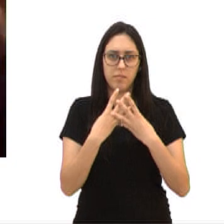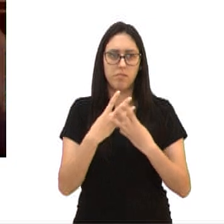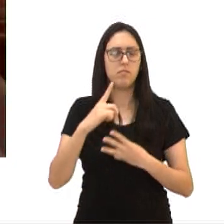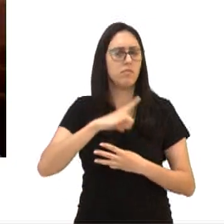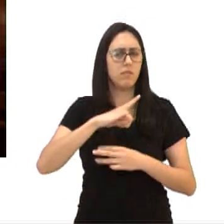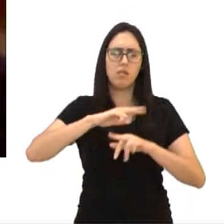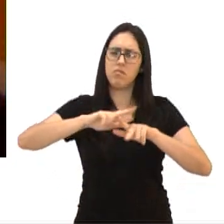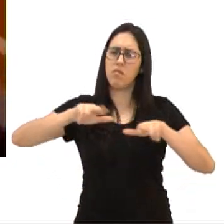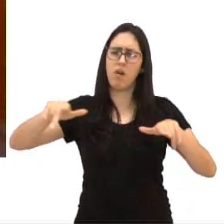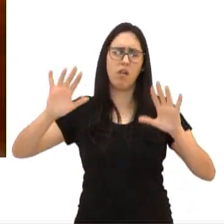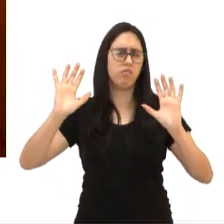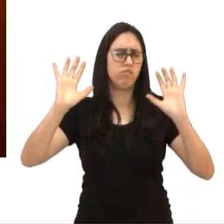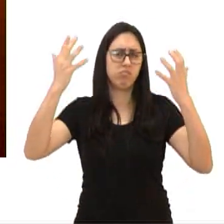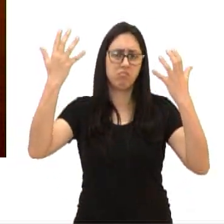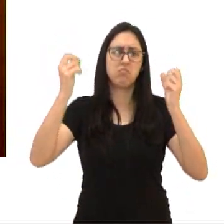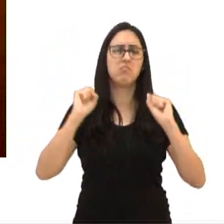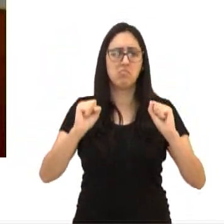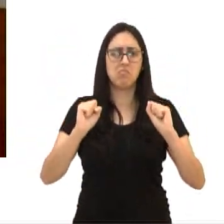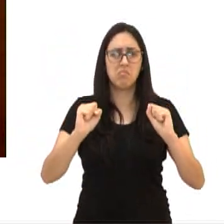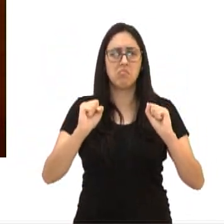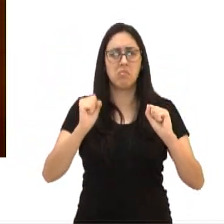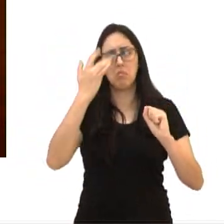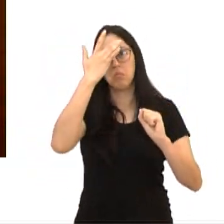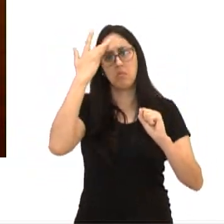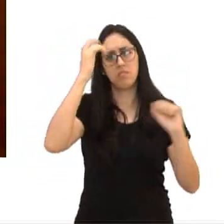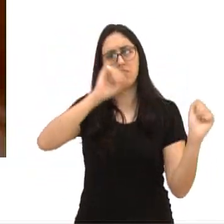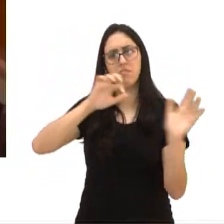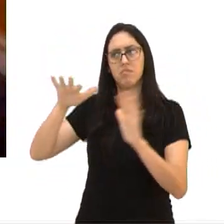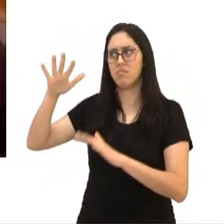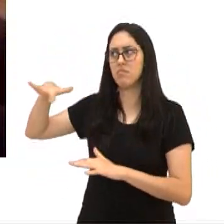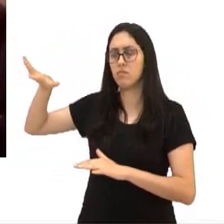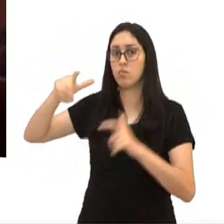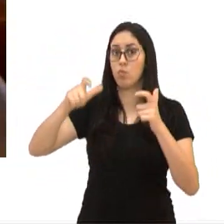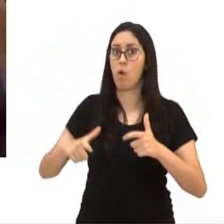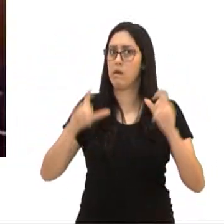festividades acontecen en ese nuestro espacio sagrado.